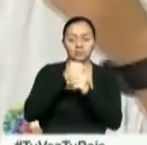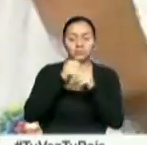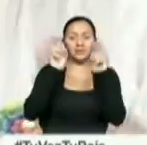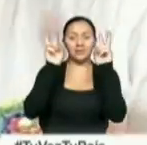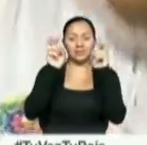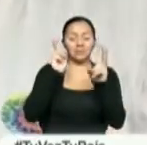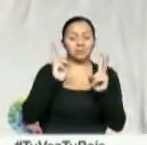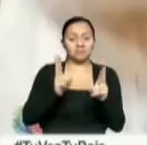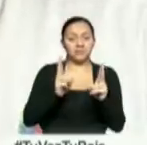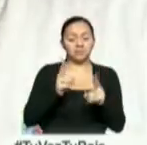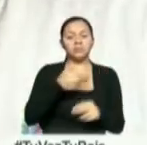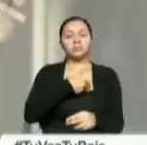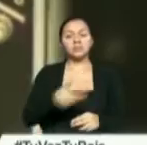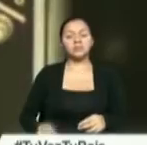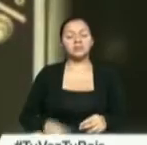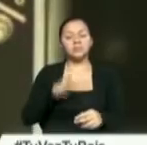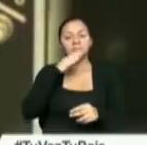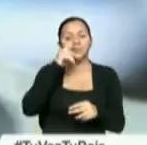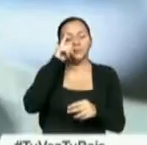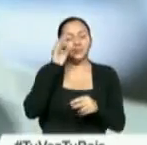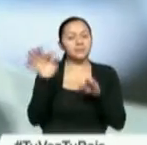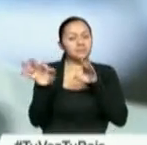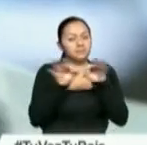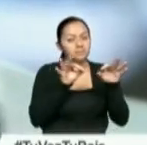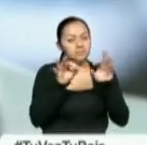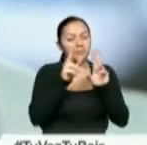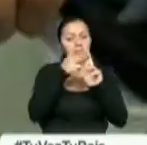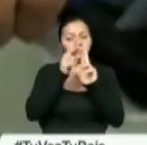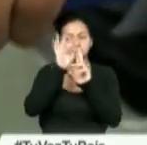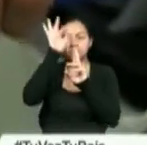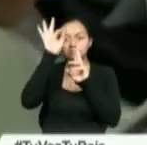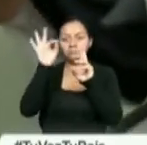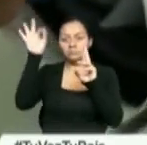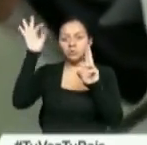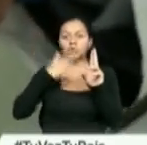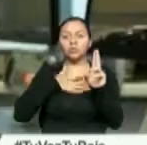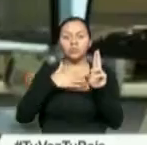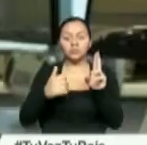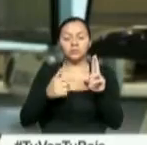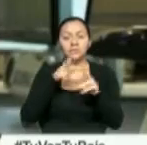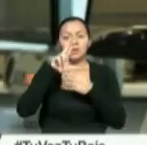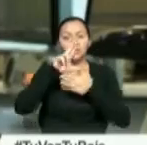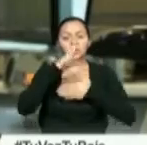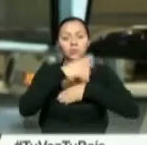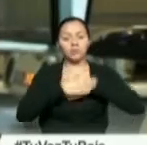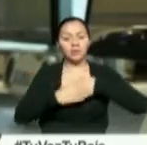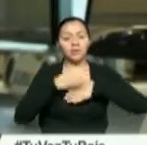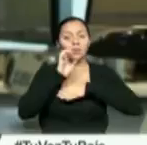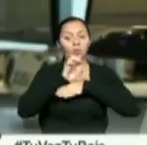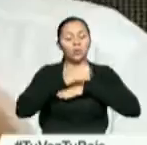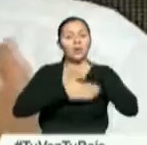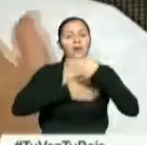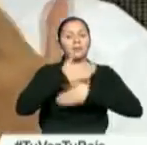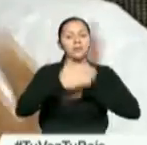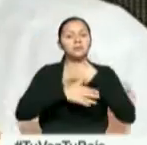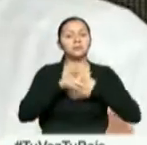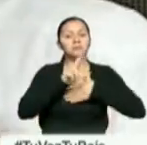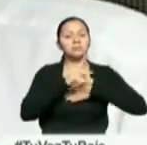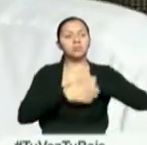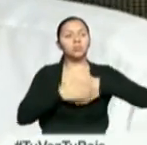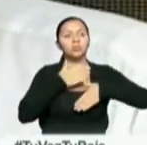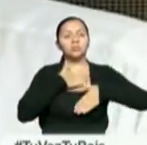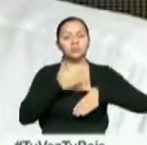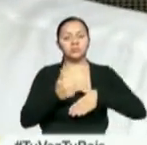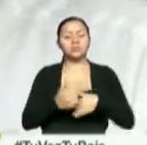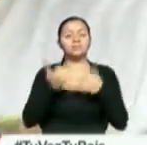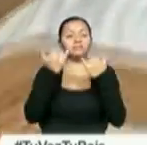presidente rafael correa explicó sobre el índice latinoamericano de innovación y el avance que ha tenido el ecuador a nivel regional lo que ha hecho avanzar